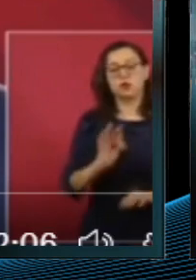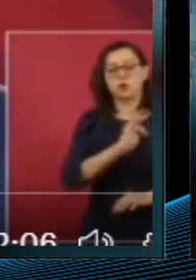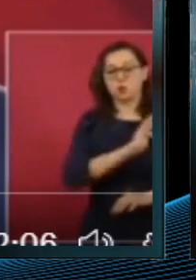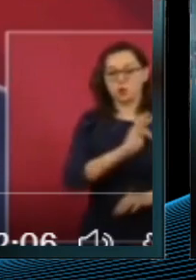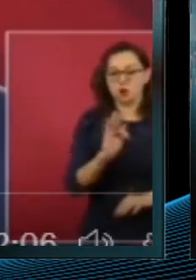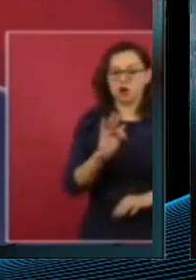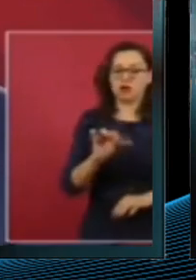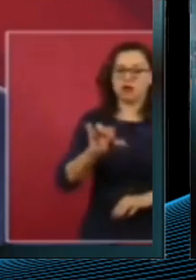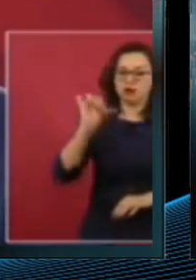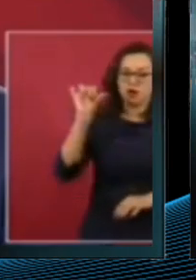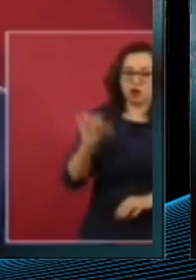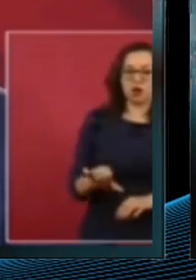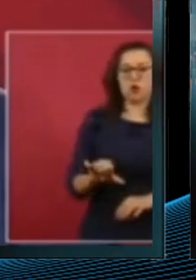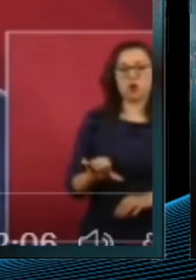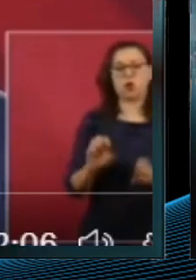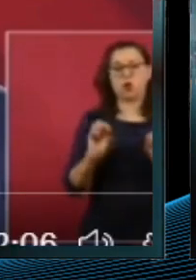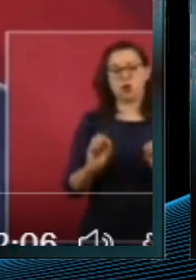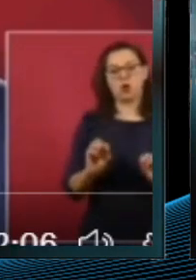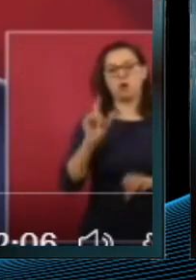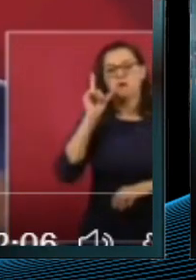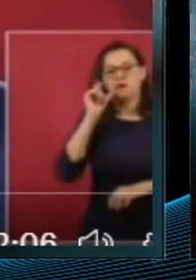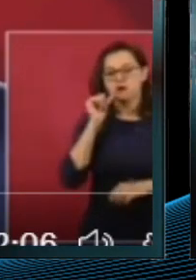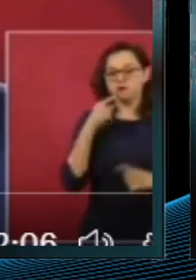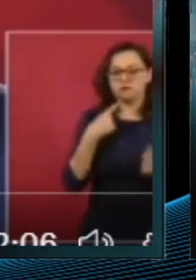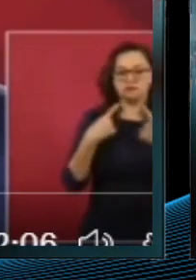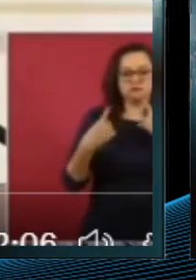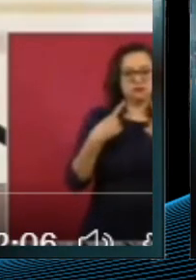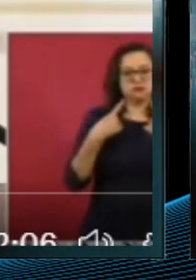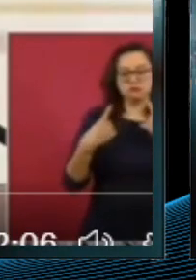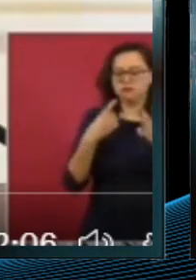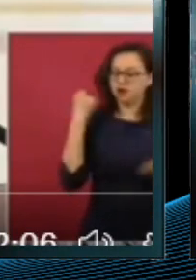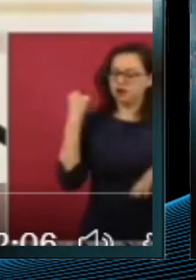hoy o mañana, ya